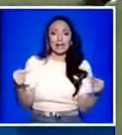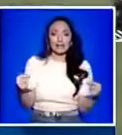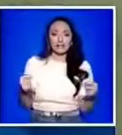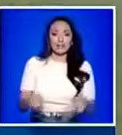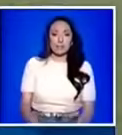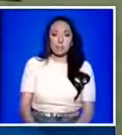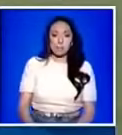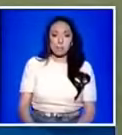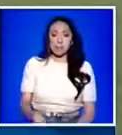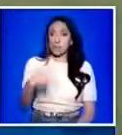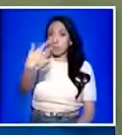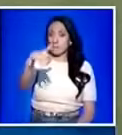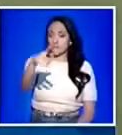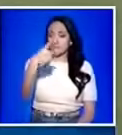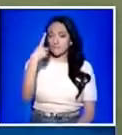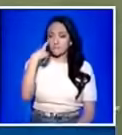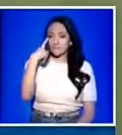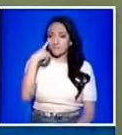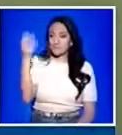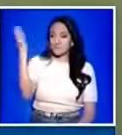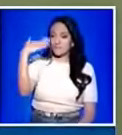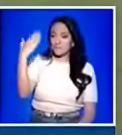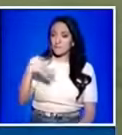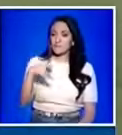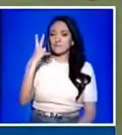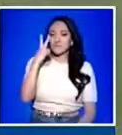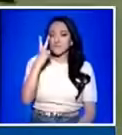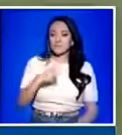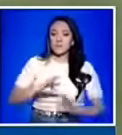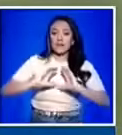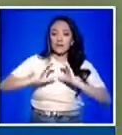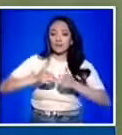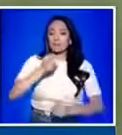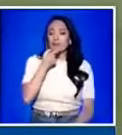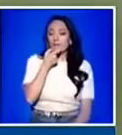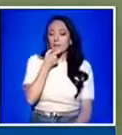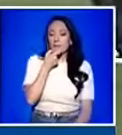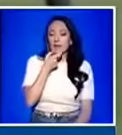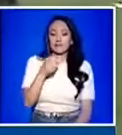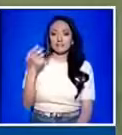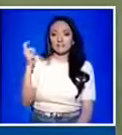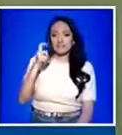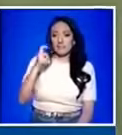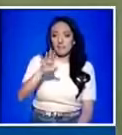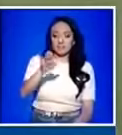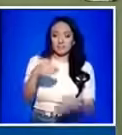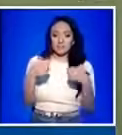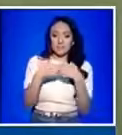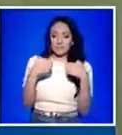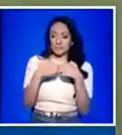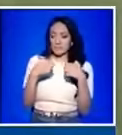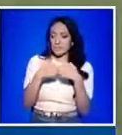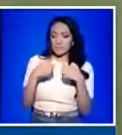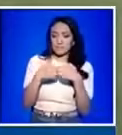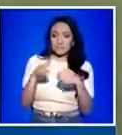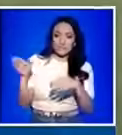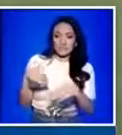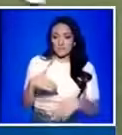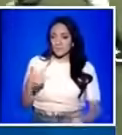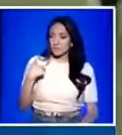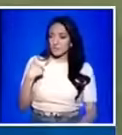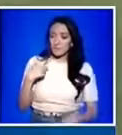unos penaltis. Vamos a los penales, vamos a los penales, muchachos, vamos a los penales. El equipo verde, déjeme poner en modo